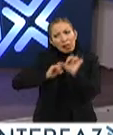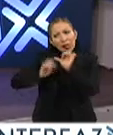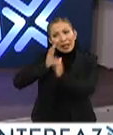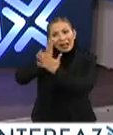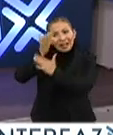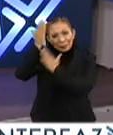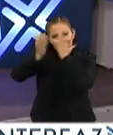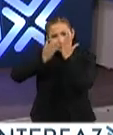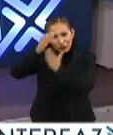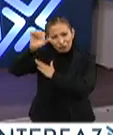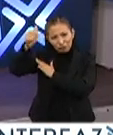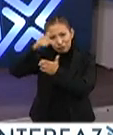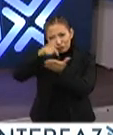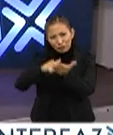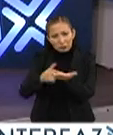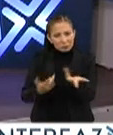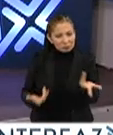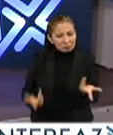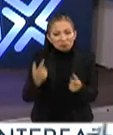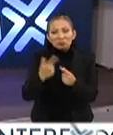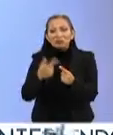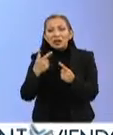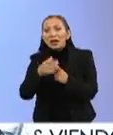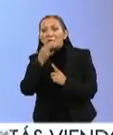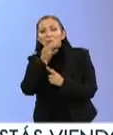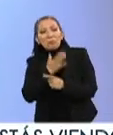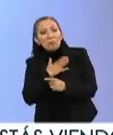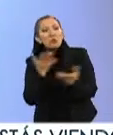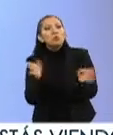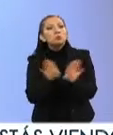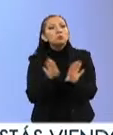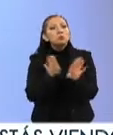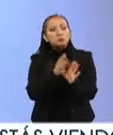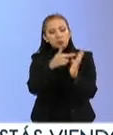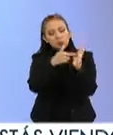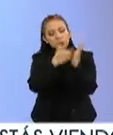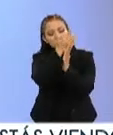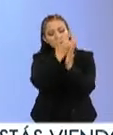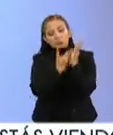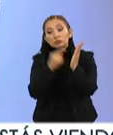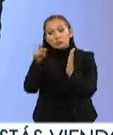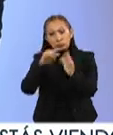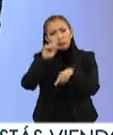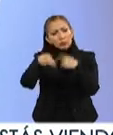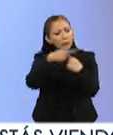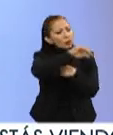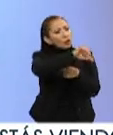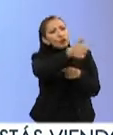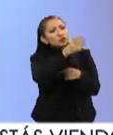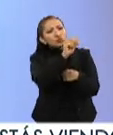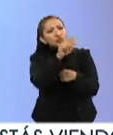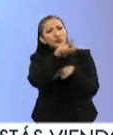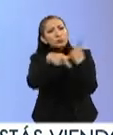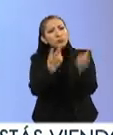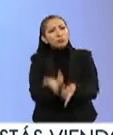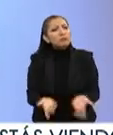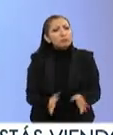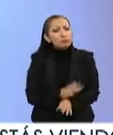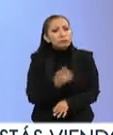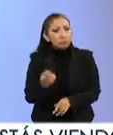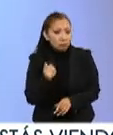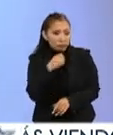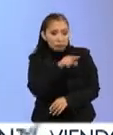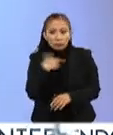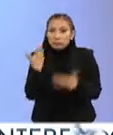movilidad? ¿Quiénes se los comunicaron y cuáles fueron los requisitos? ¿Por qué tú sí te fuiste comparado con otras personas que quizá